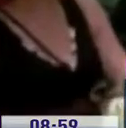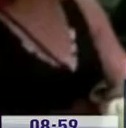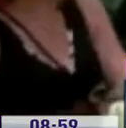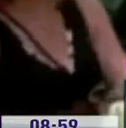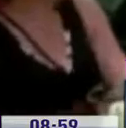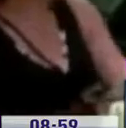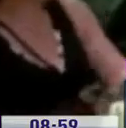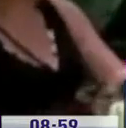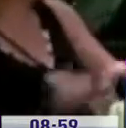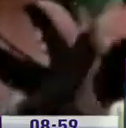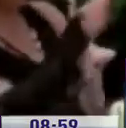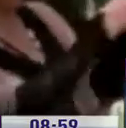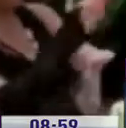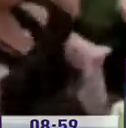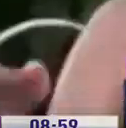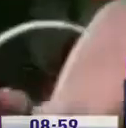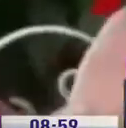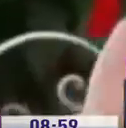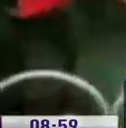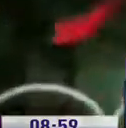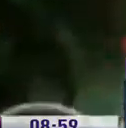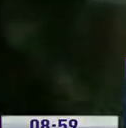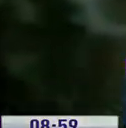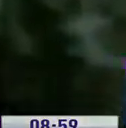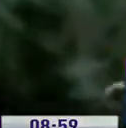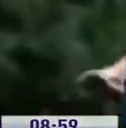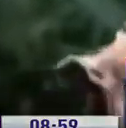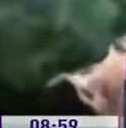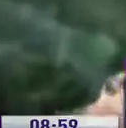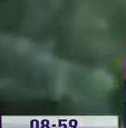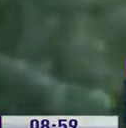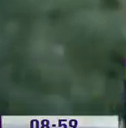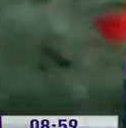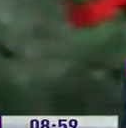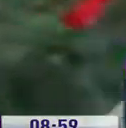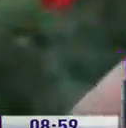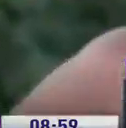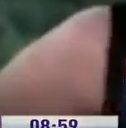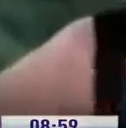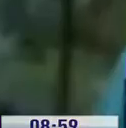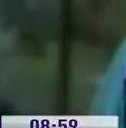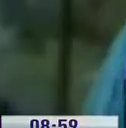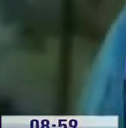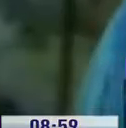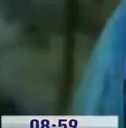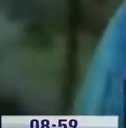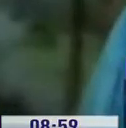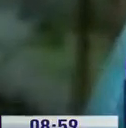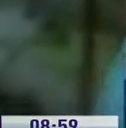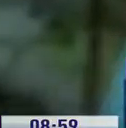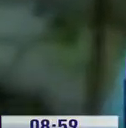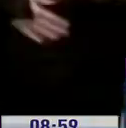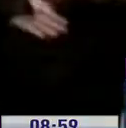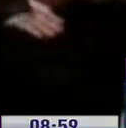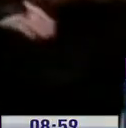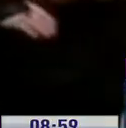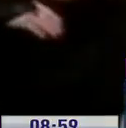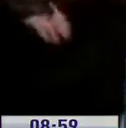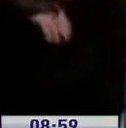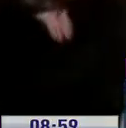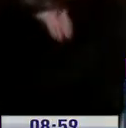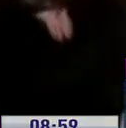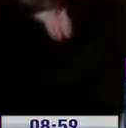Marta Ormaza. Nació el 13 de julio de 1959 en Alausí, provincia de Chimborazo, pero vivió toda su